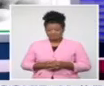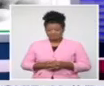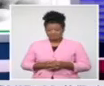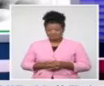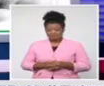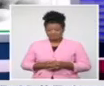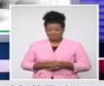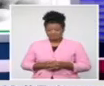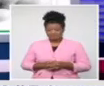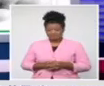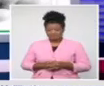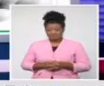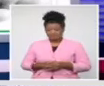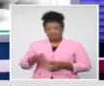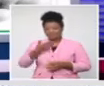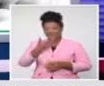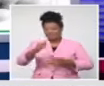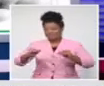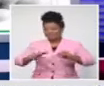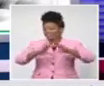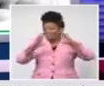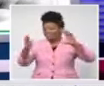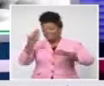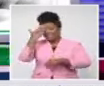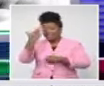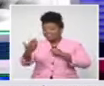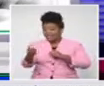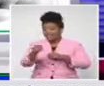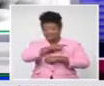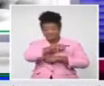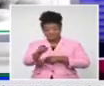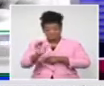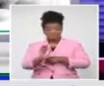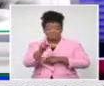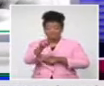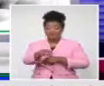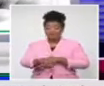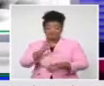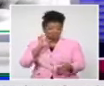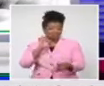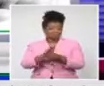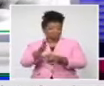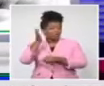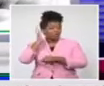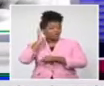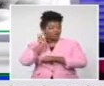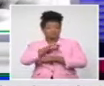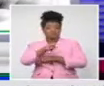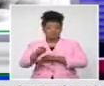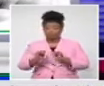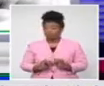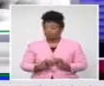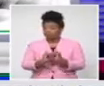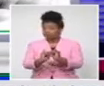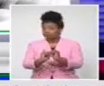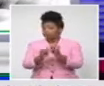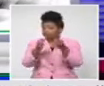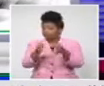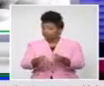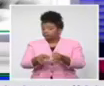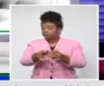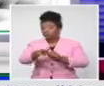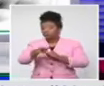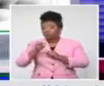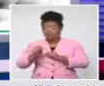buenos días, qué placer saludarle. Bienvenido a una nueva conferencia de prensa, espacio que lleva a usted la información más actualizada sobre